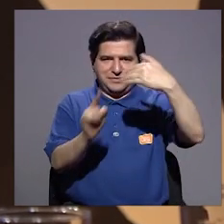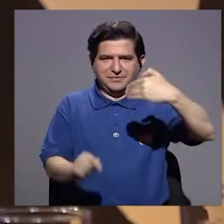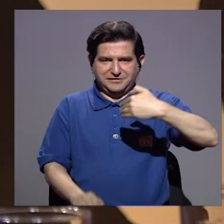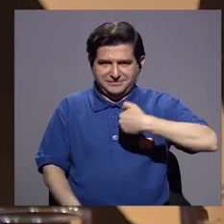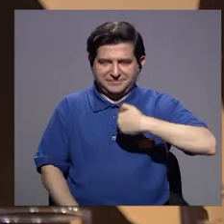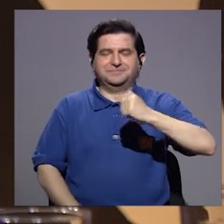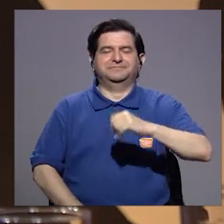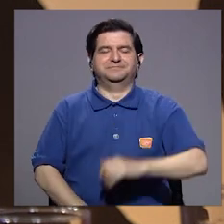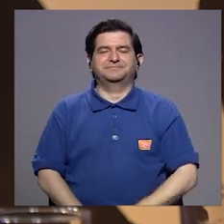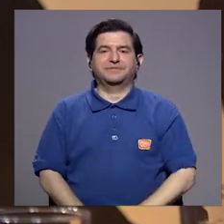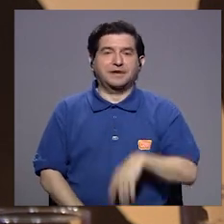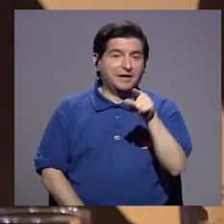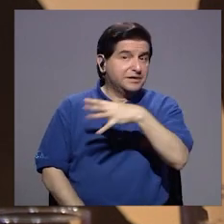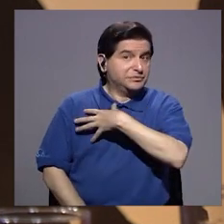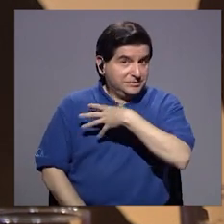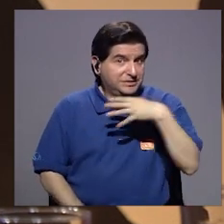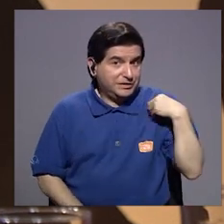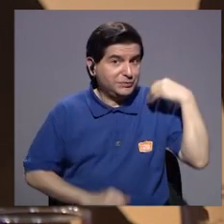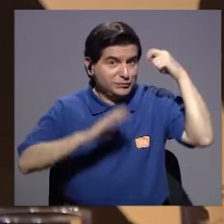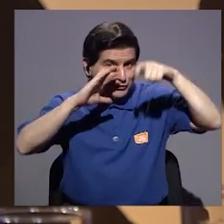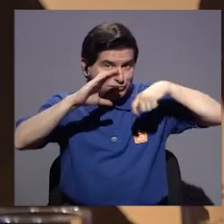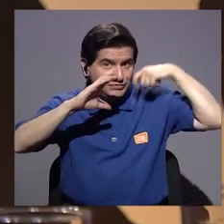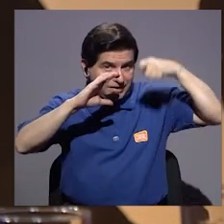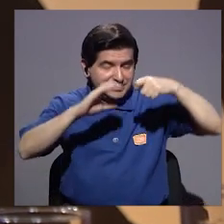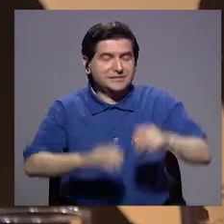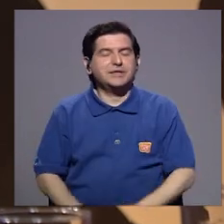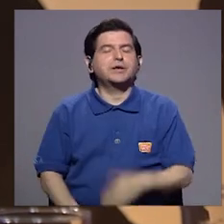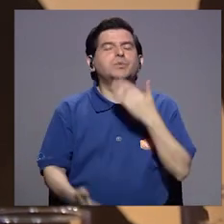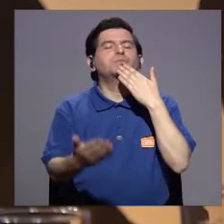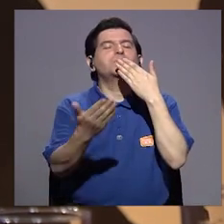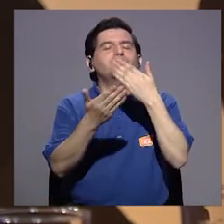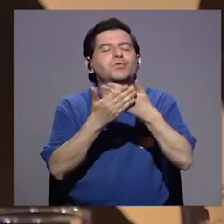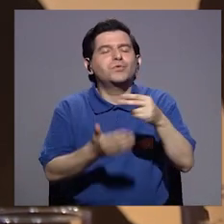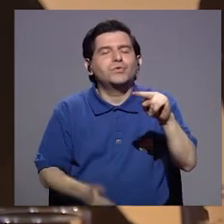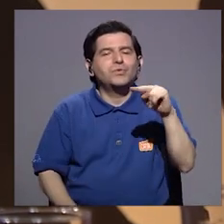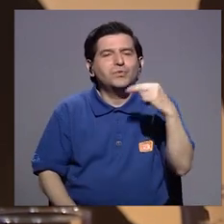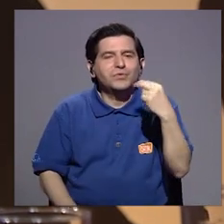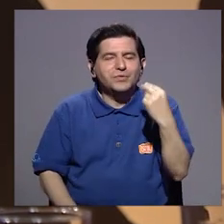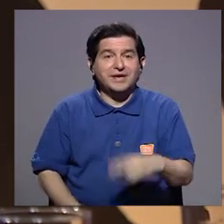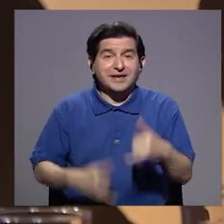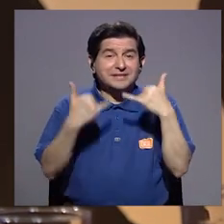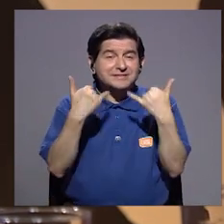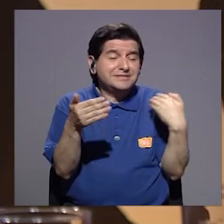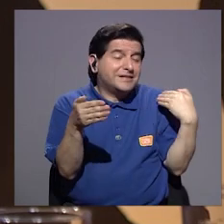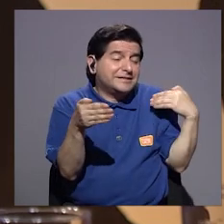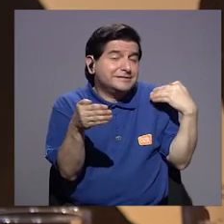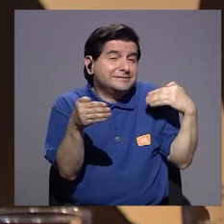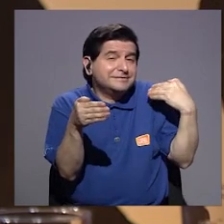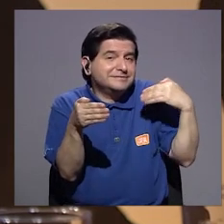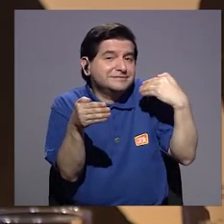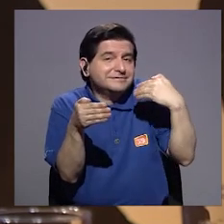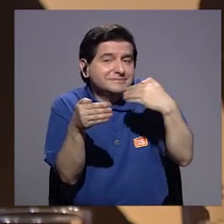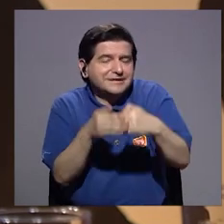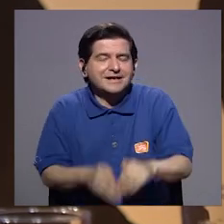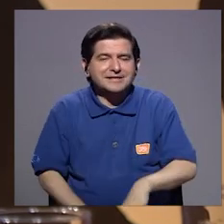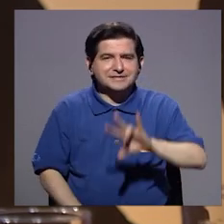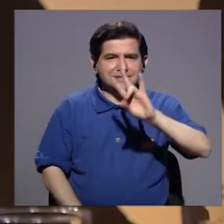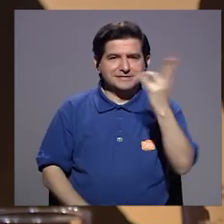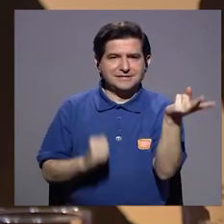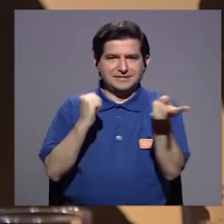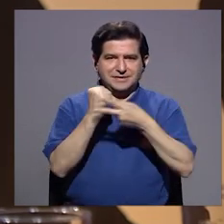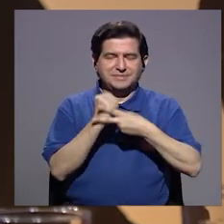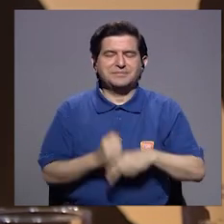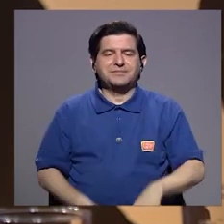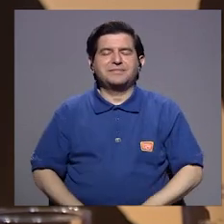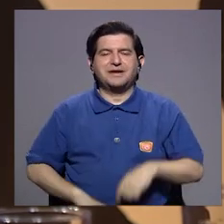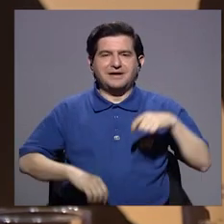con sentido. Y si a usted le gusta el cine, le tenemos muy buenas noticias porque ya se acerca la séptima edición